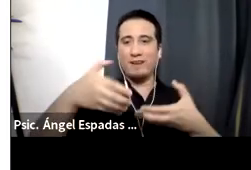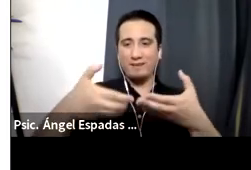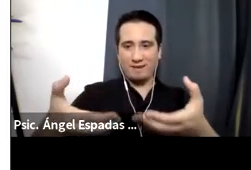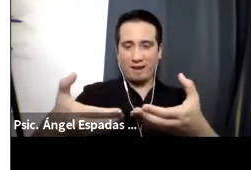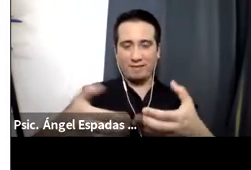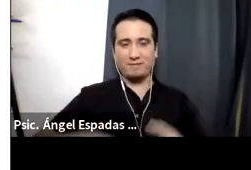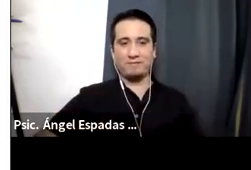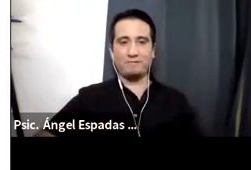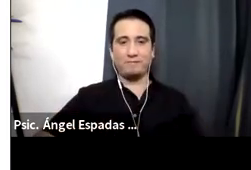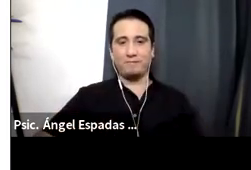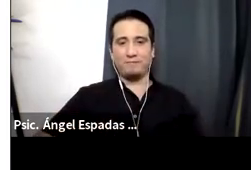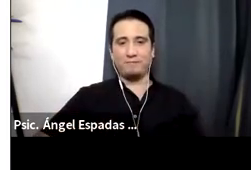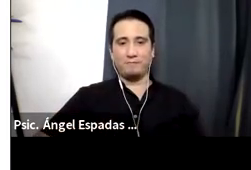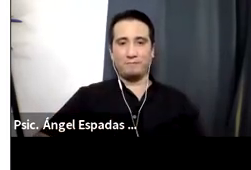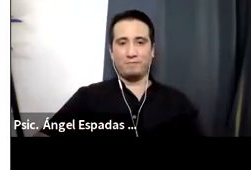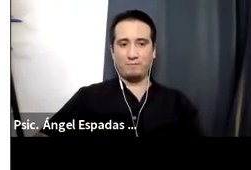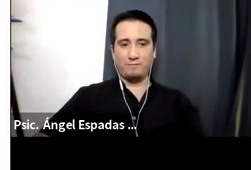siguiente.